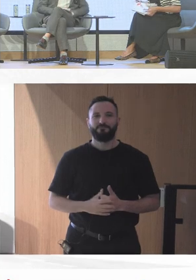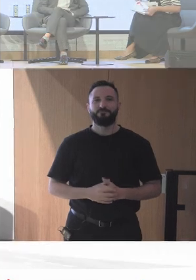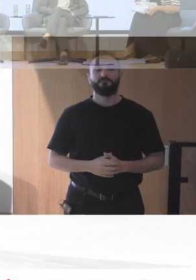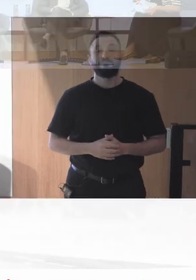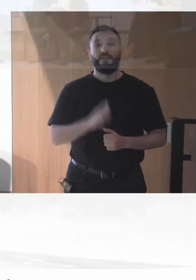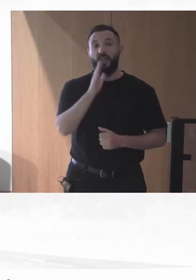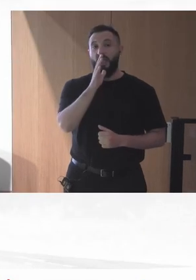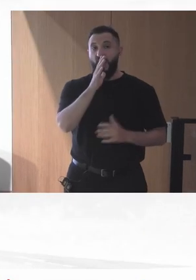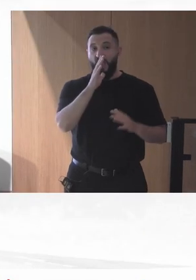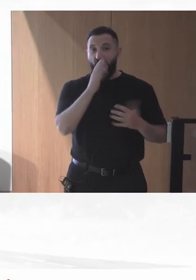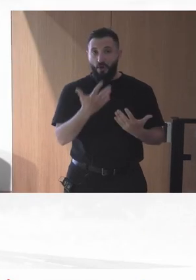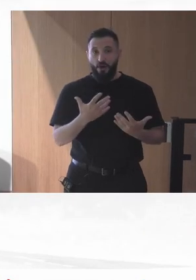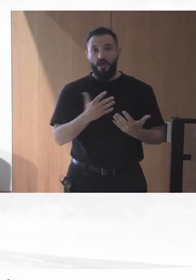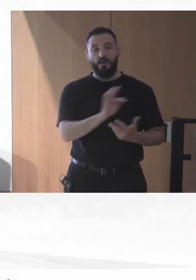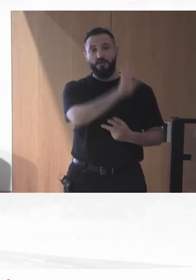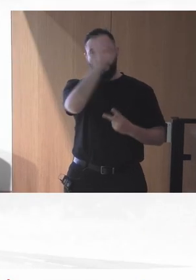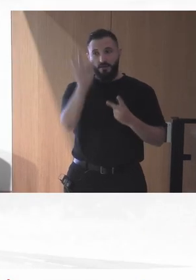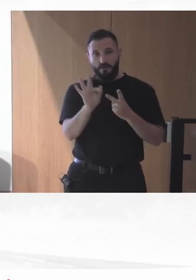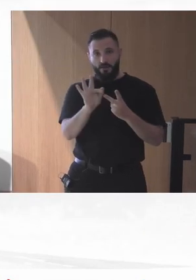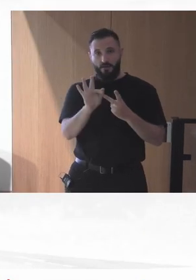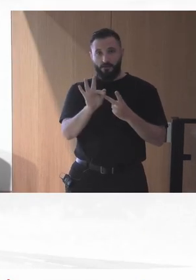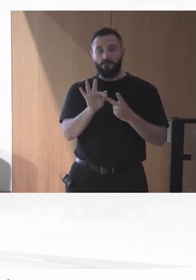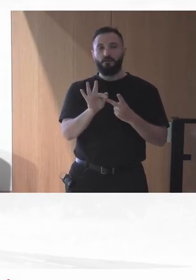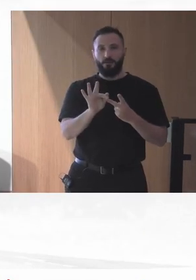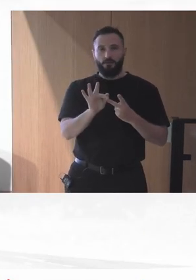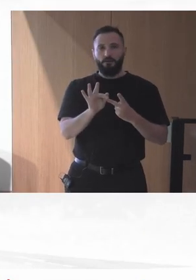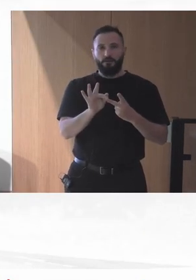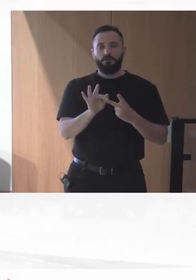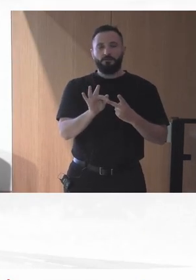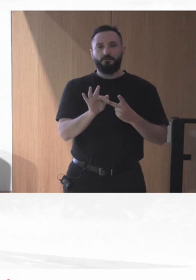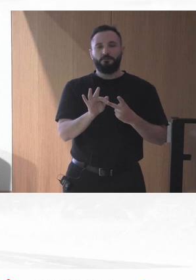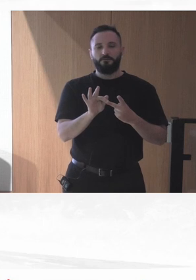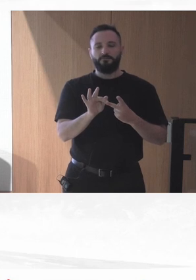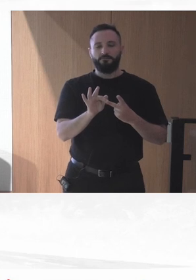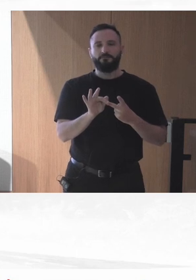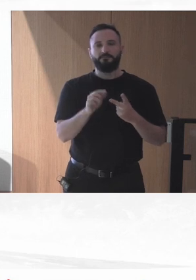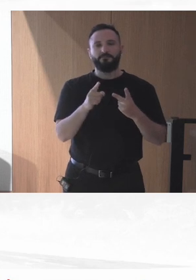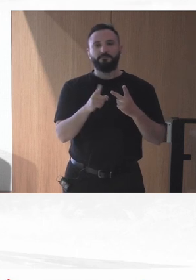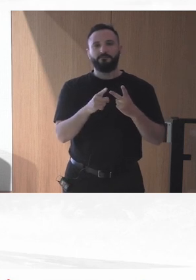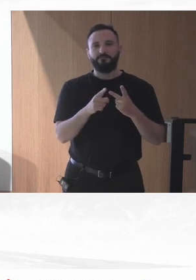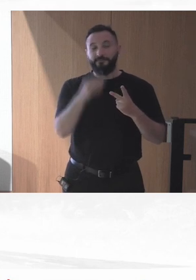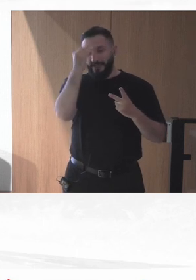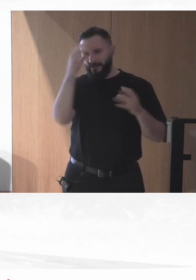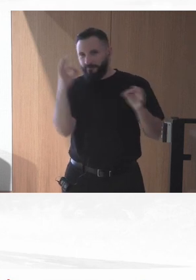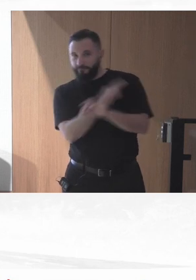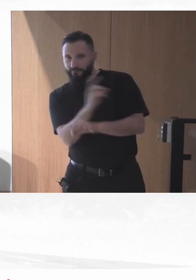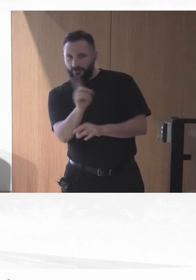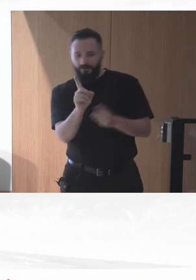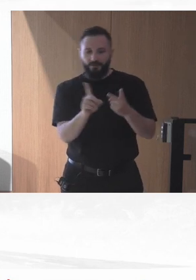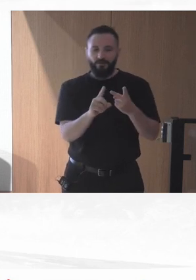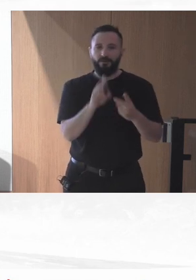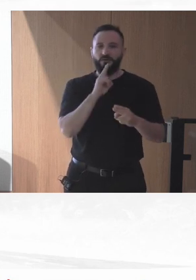Bueno, ahora vamos a pasar al siguiente ponente. Si no me equivoco,